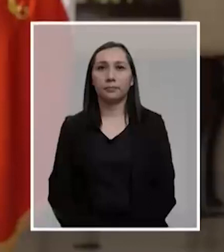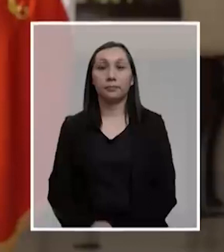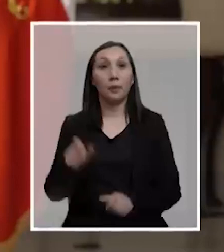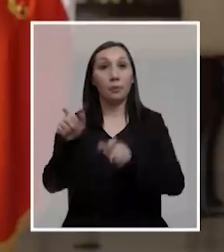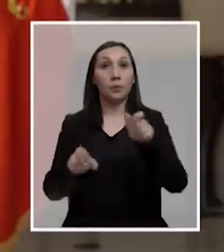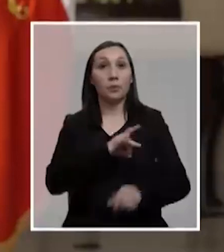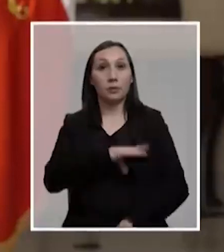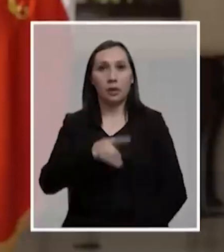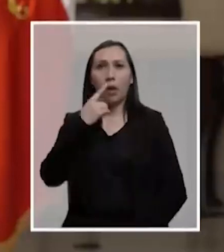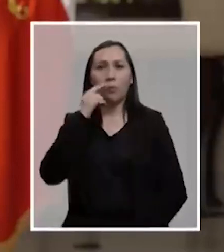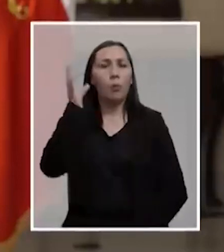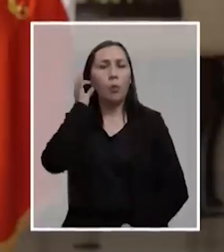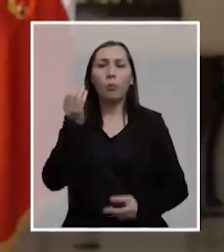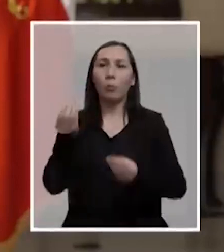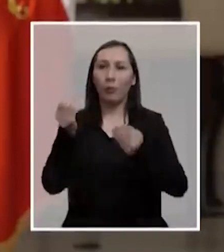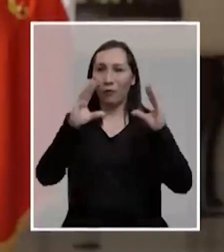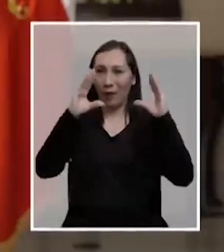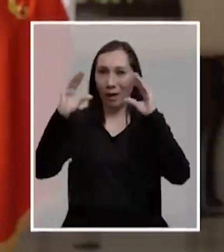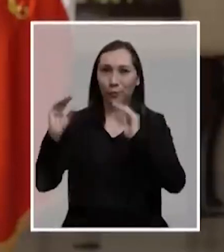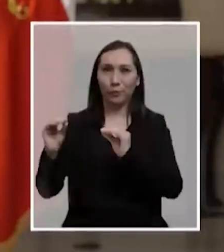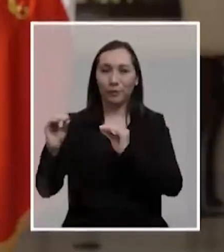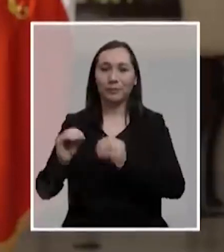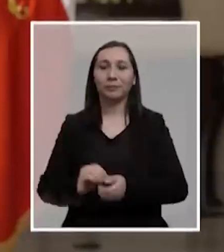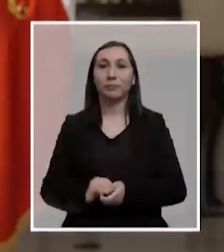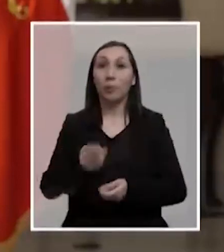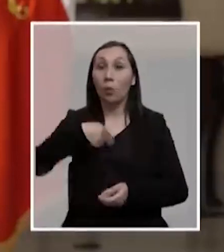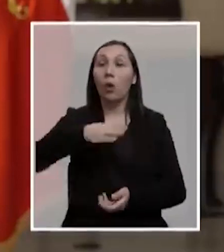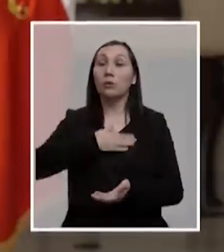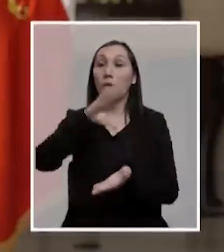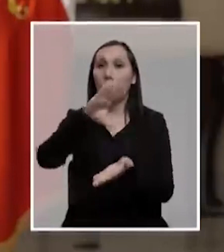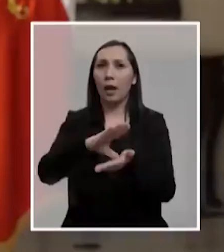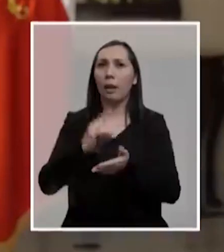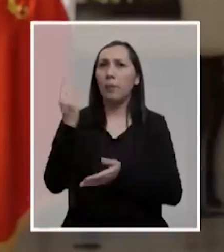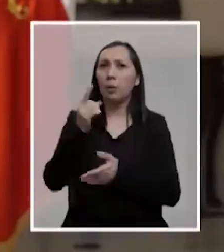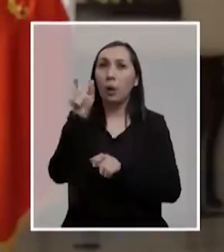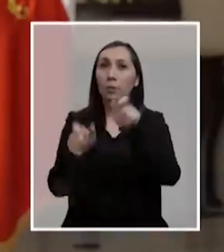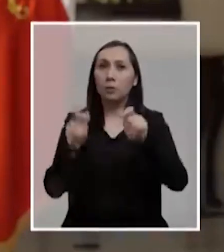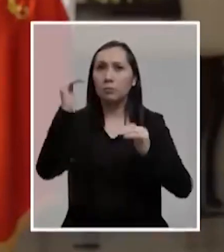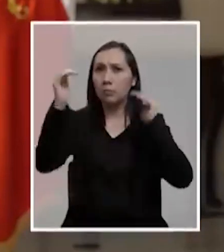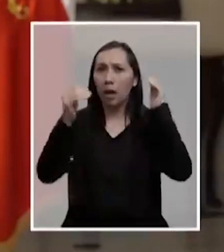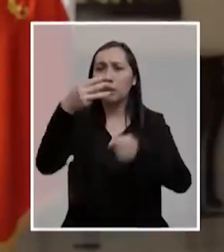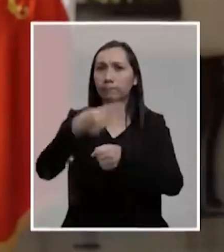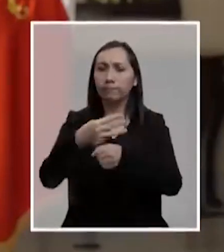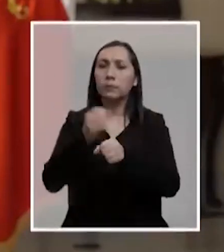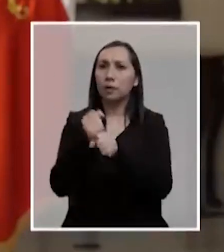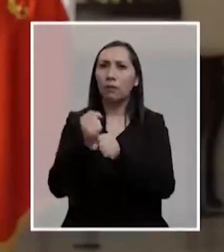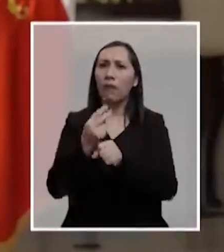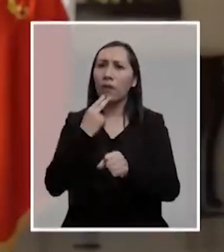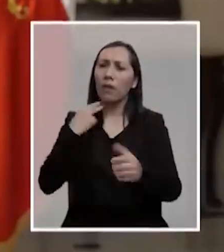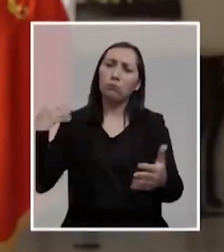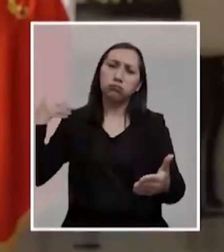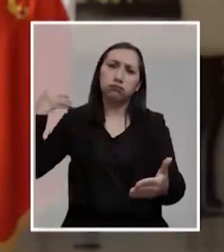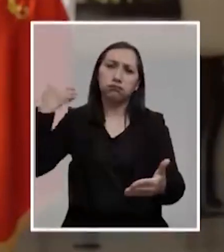La reforma de pensiones propuesta por el gobierno del presidente Boric elimina a las AFPs, pero como ni siquiera los